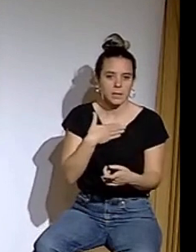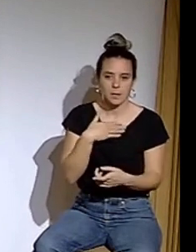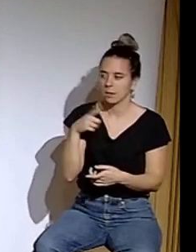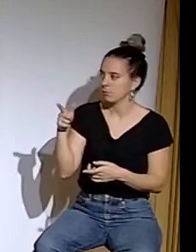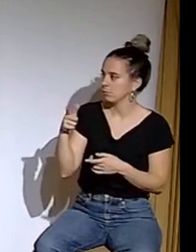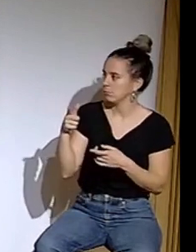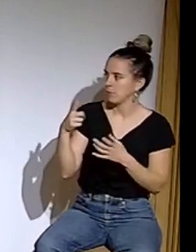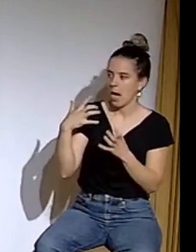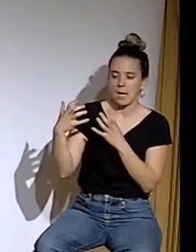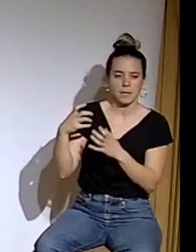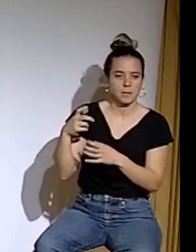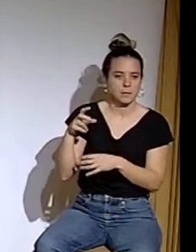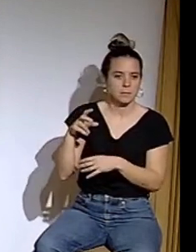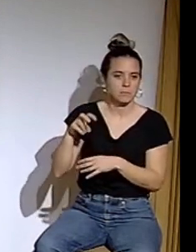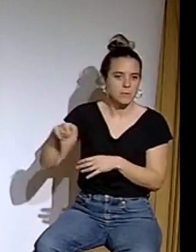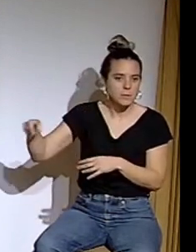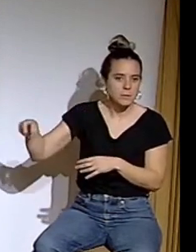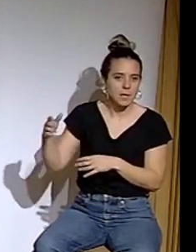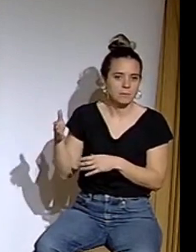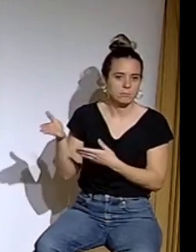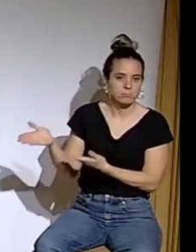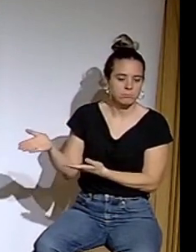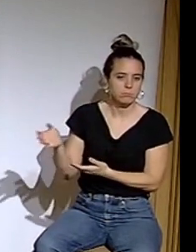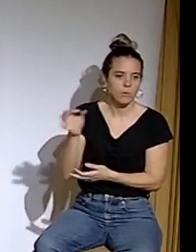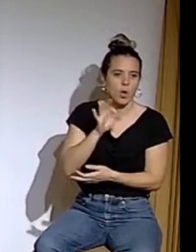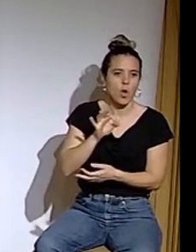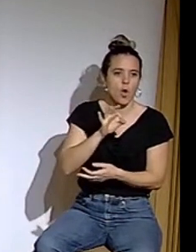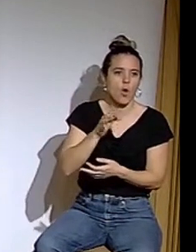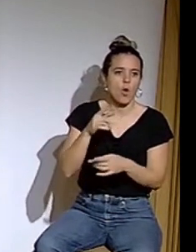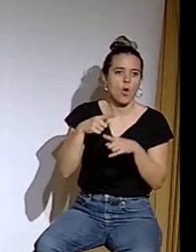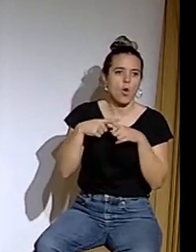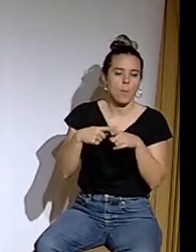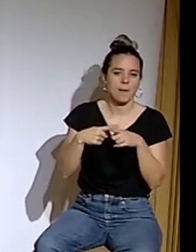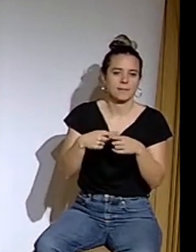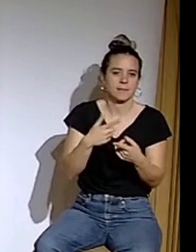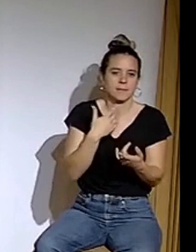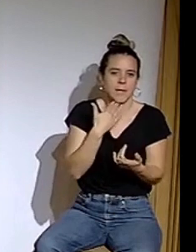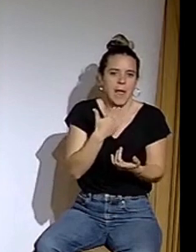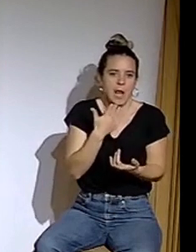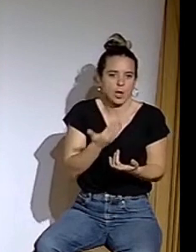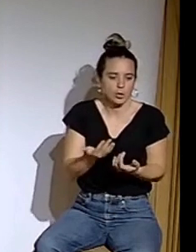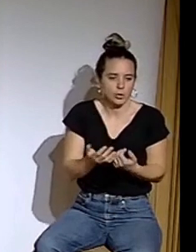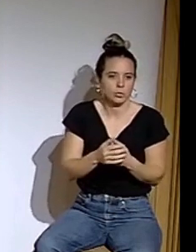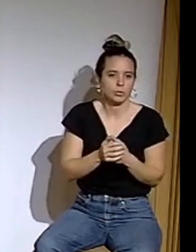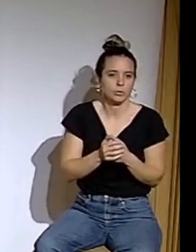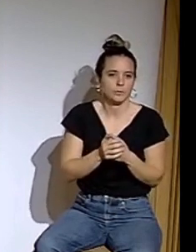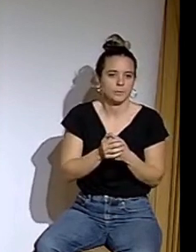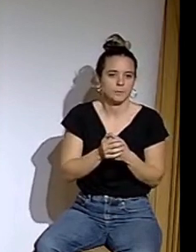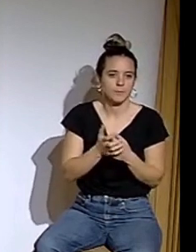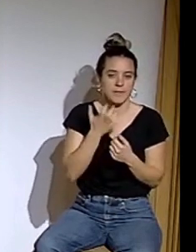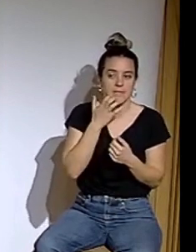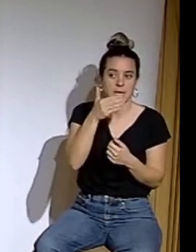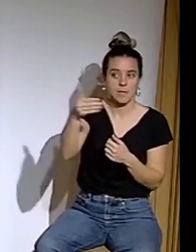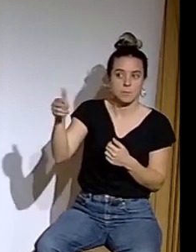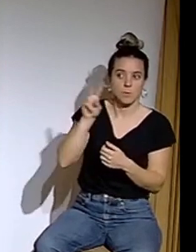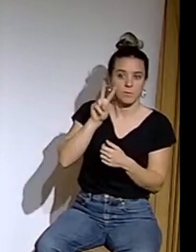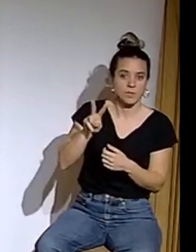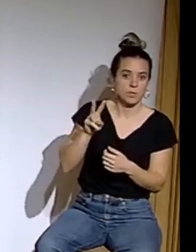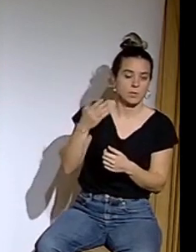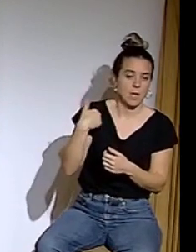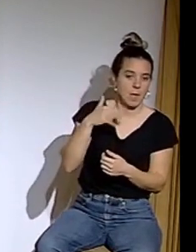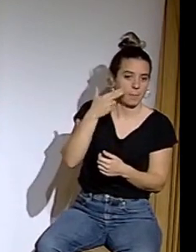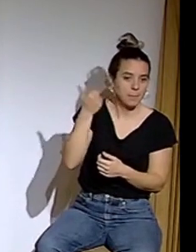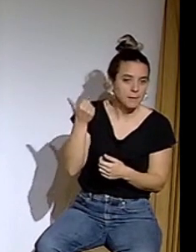artistas o compartir algo que le haya generado esta presentación o si habéis tenido la oportunidad de ver la Expo pues